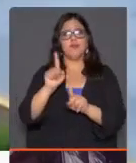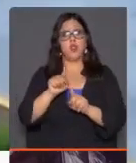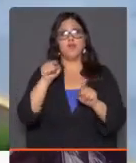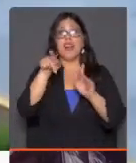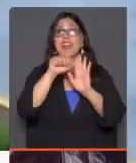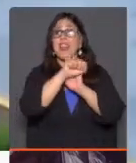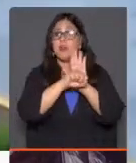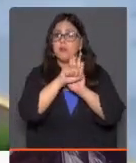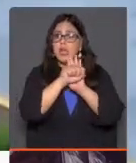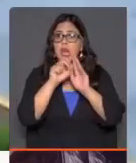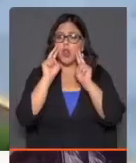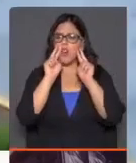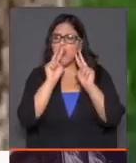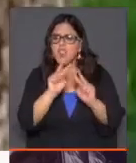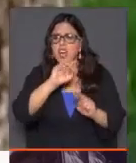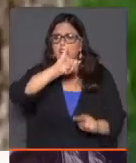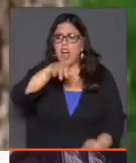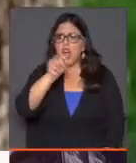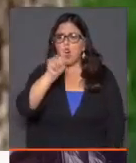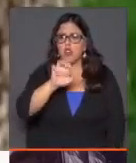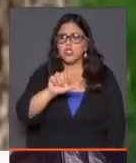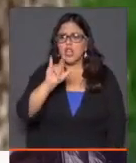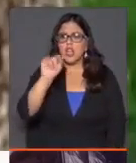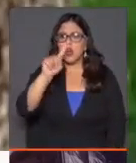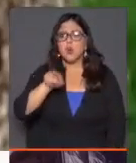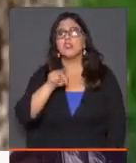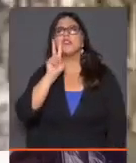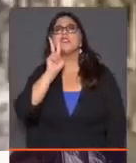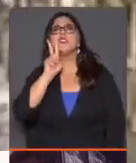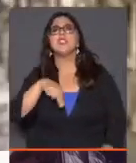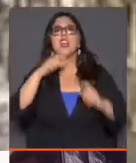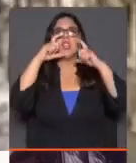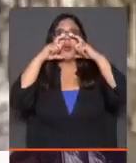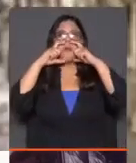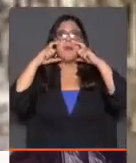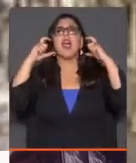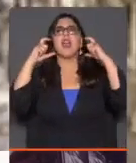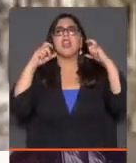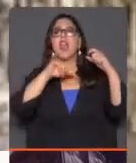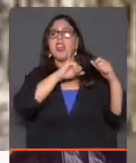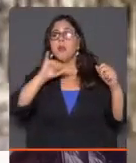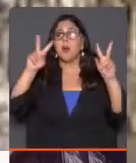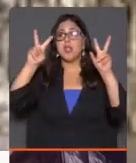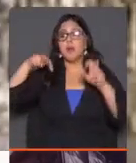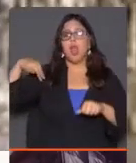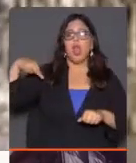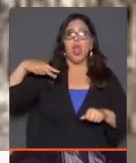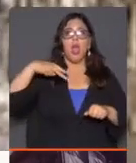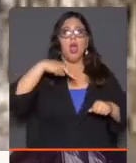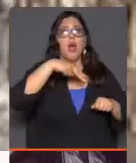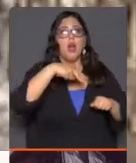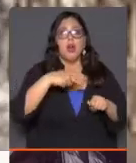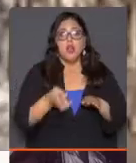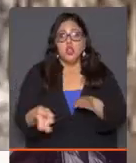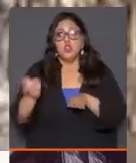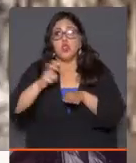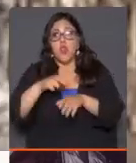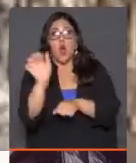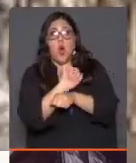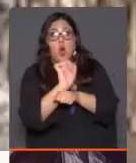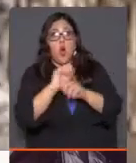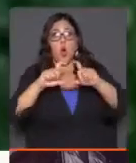pudieron visualizar a José Luis sin mascarilla. Establecieron que después de la caminata se subió a un taxi, pudieron ver la